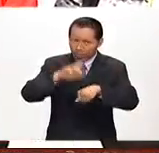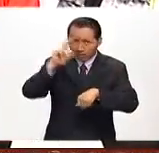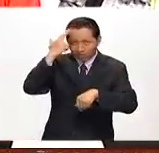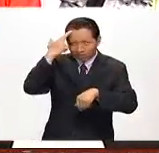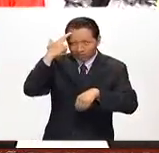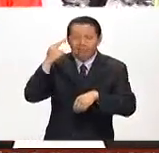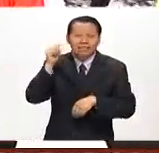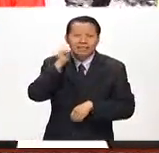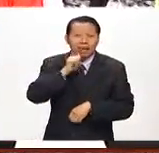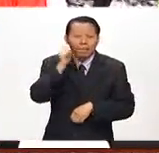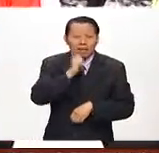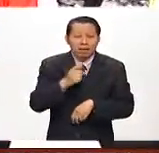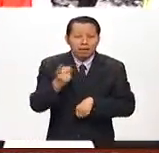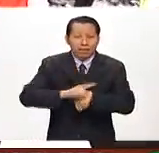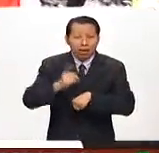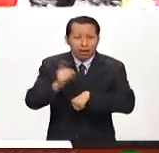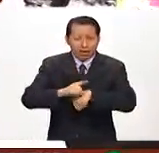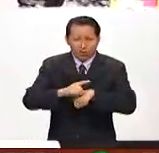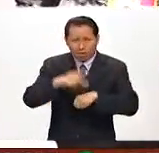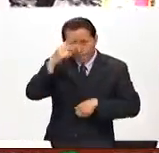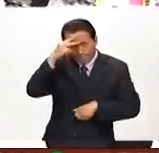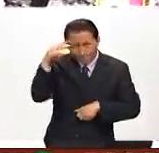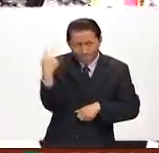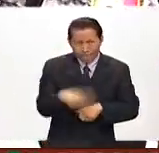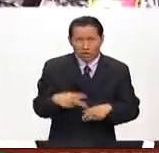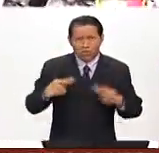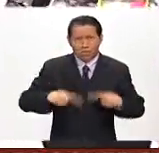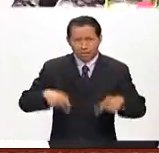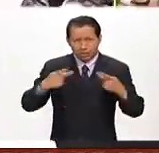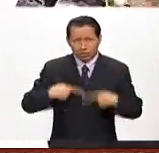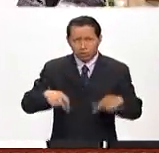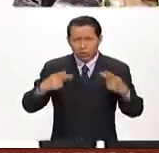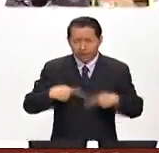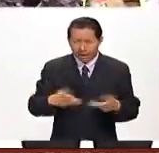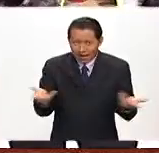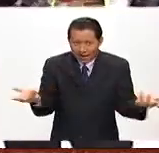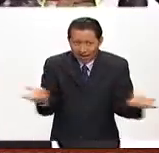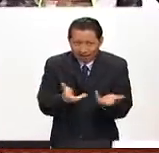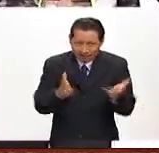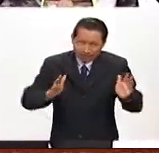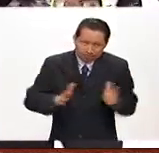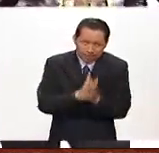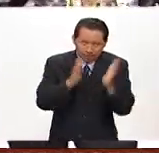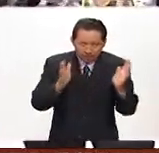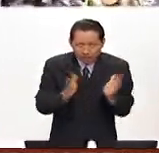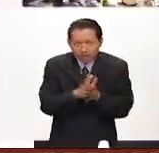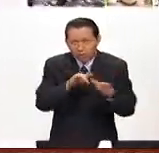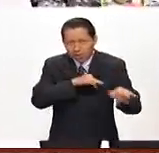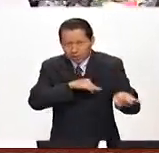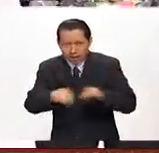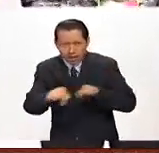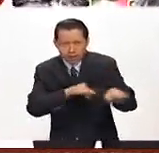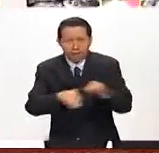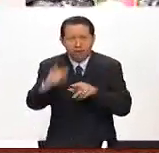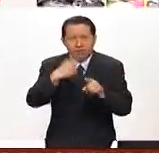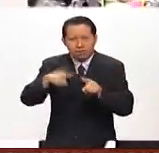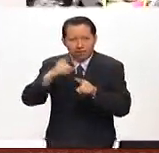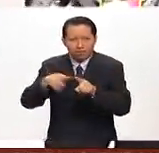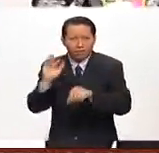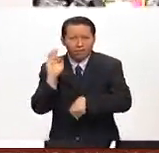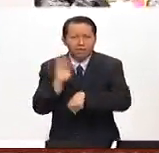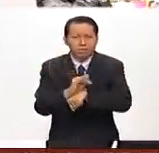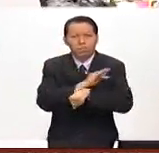los días, cada mexicano con su granito de arena en lo que realiza, contribuye al